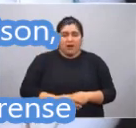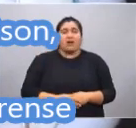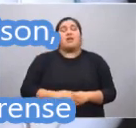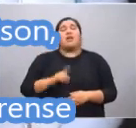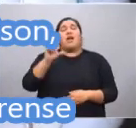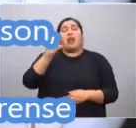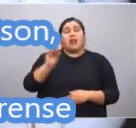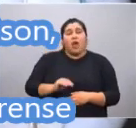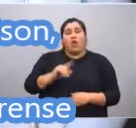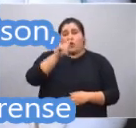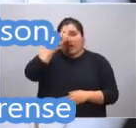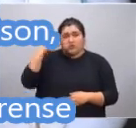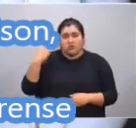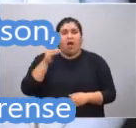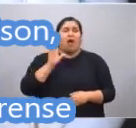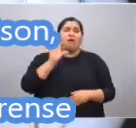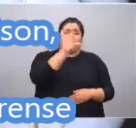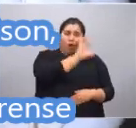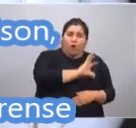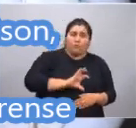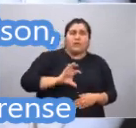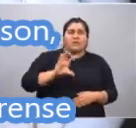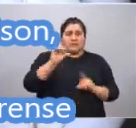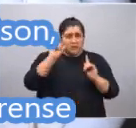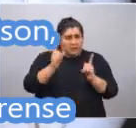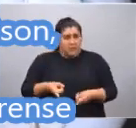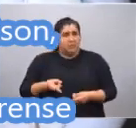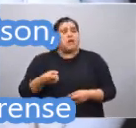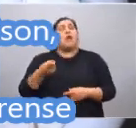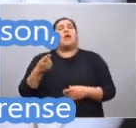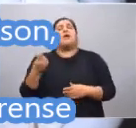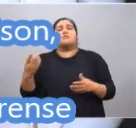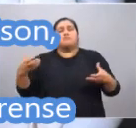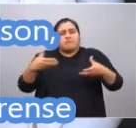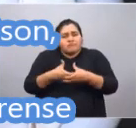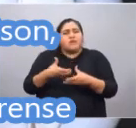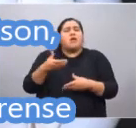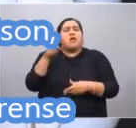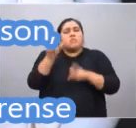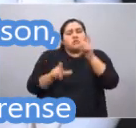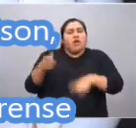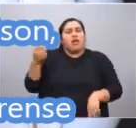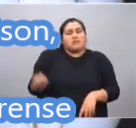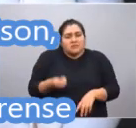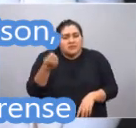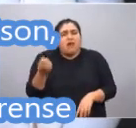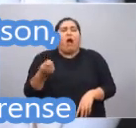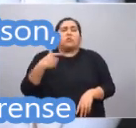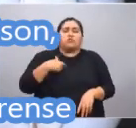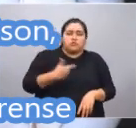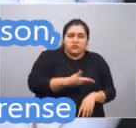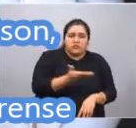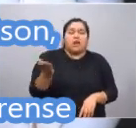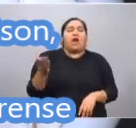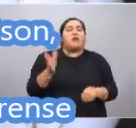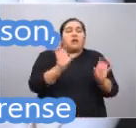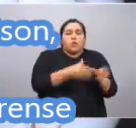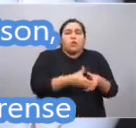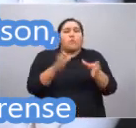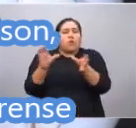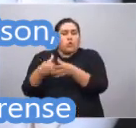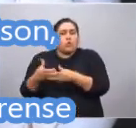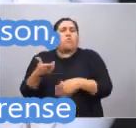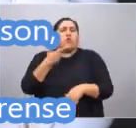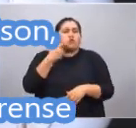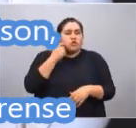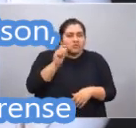legisladores nacionales, provinciales, dirigentes sindicales, sociales, a la organización